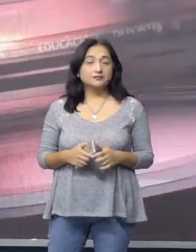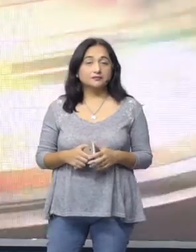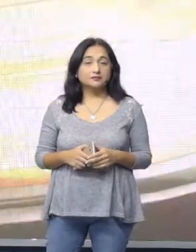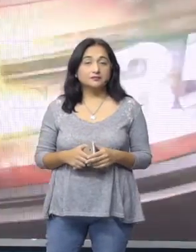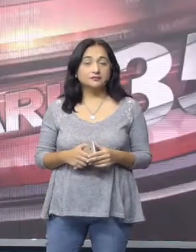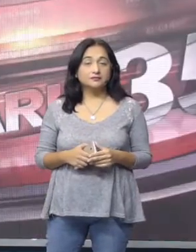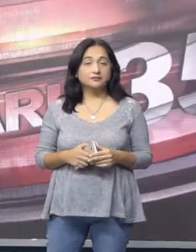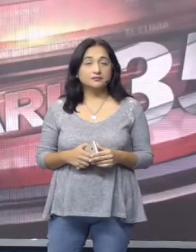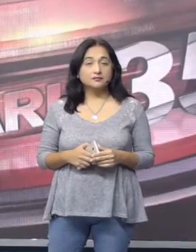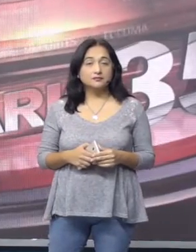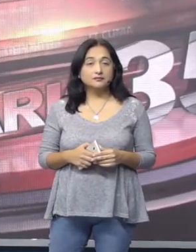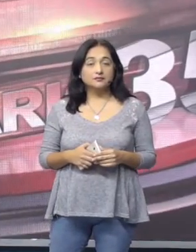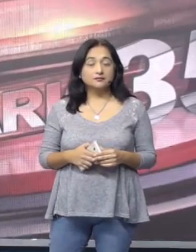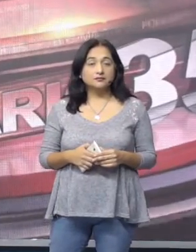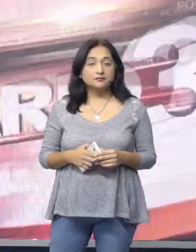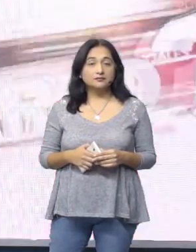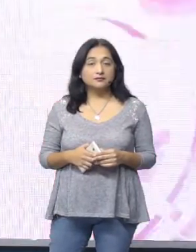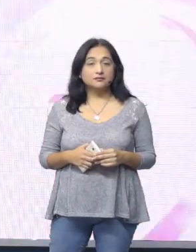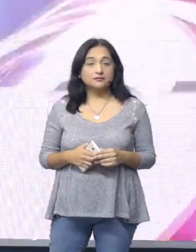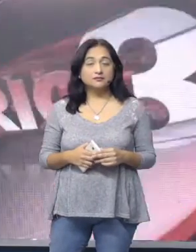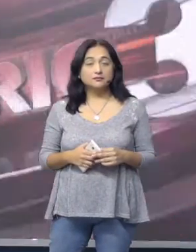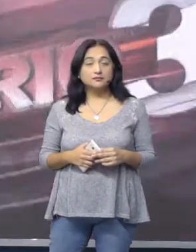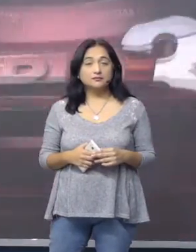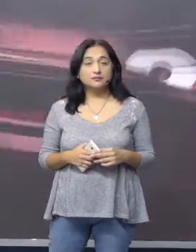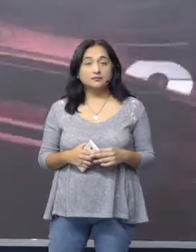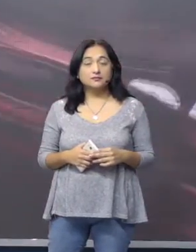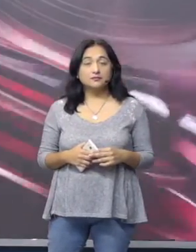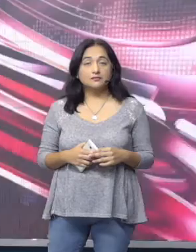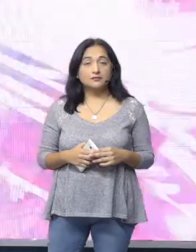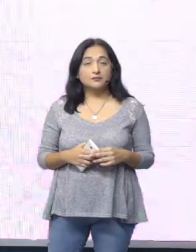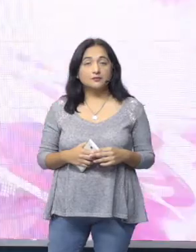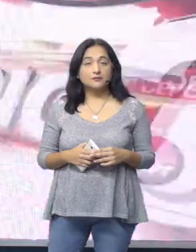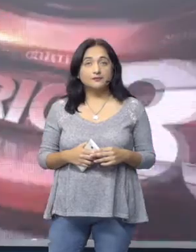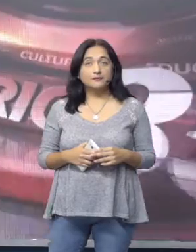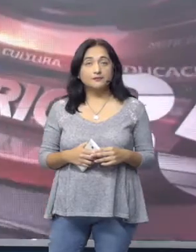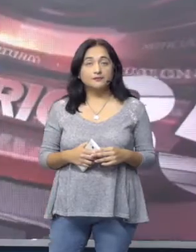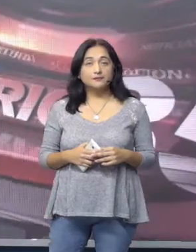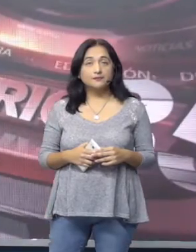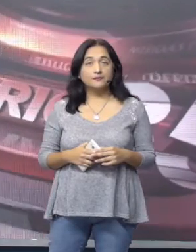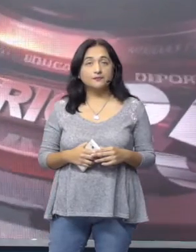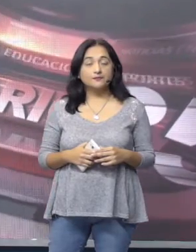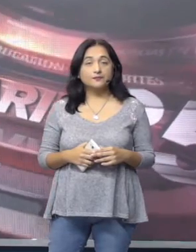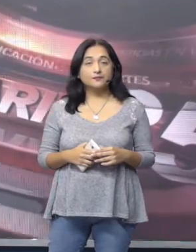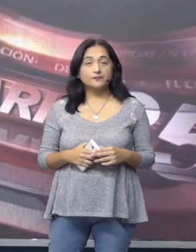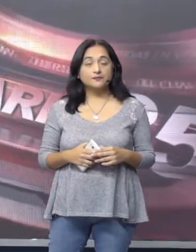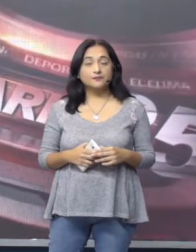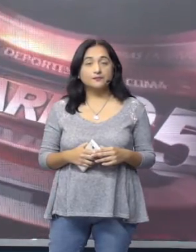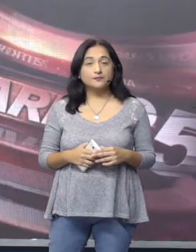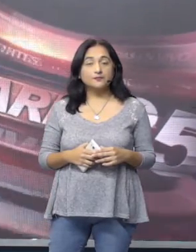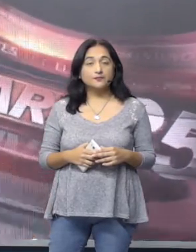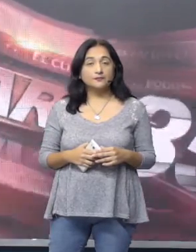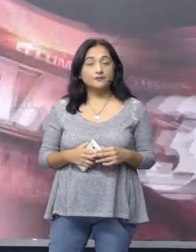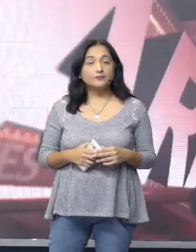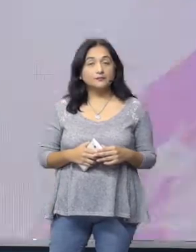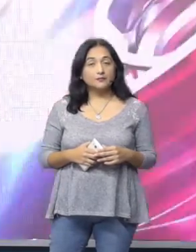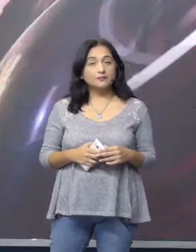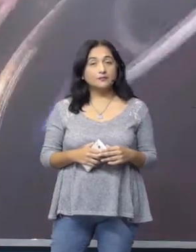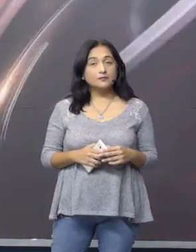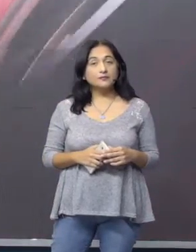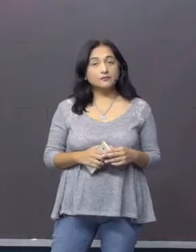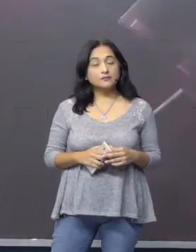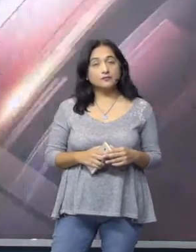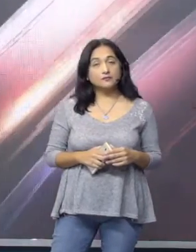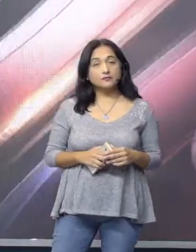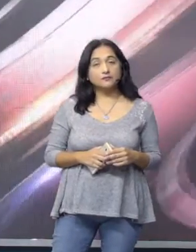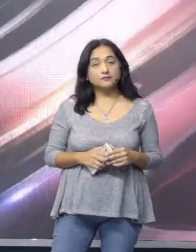sea, a partir de la Secretaría de Administrativa del Ministerio, hubo